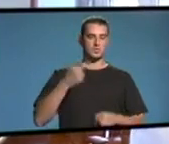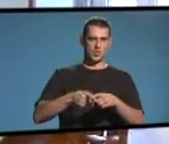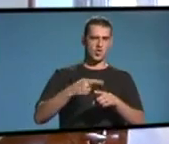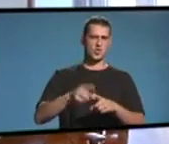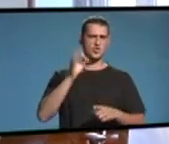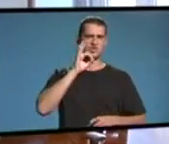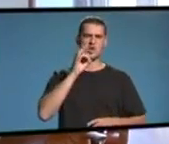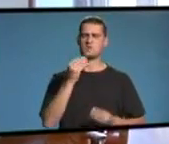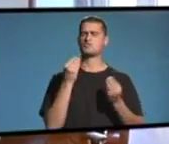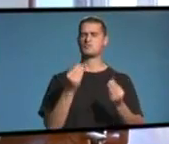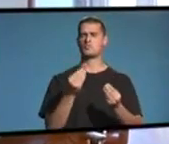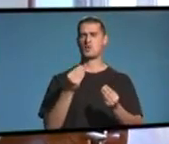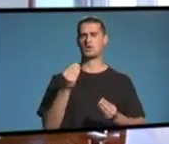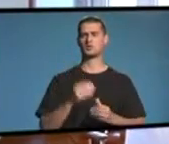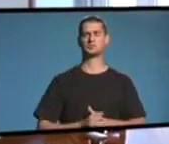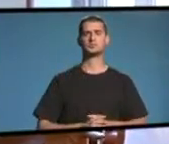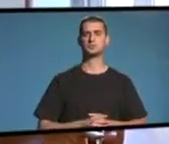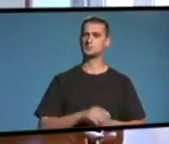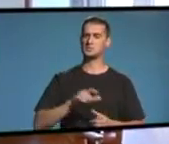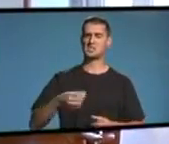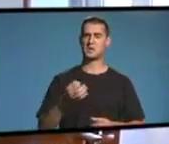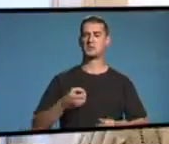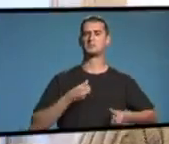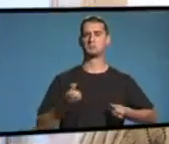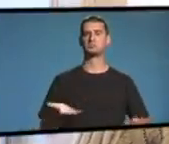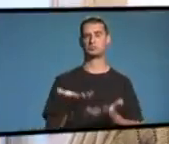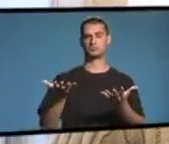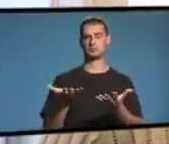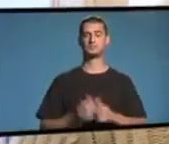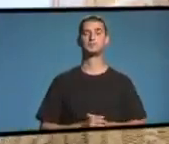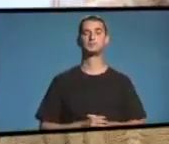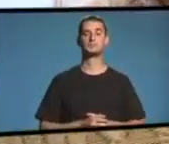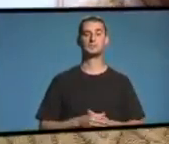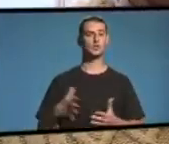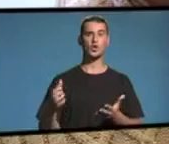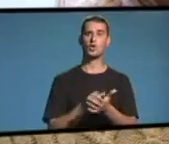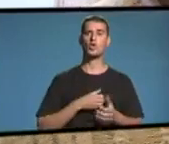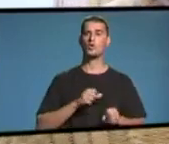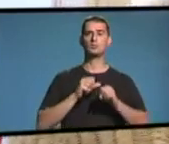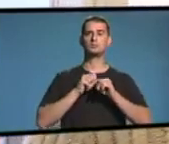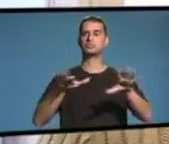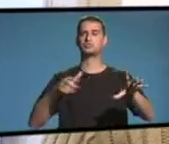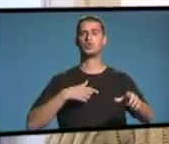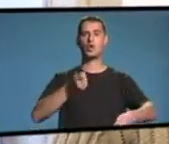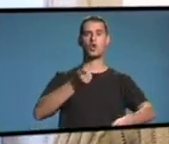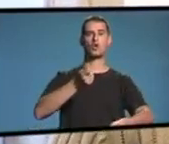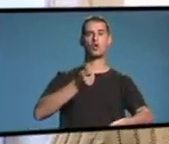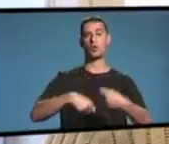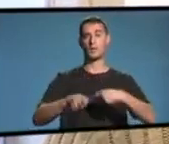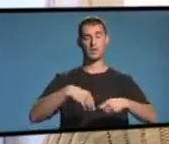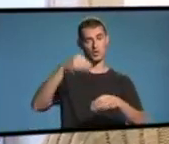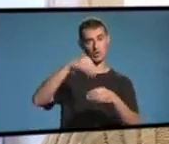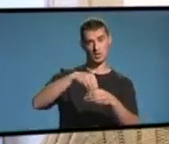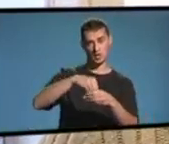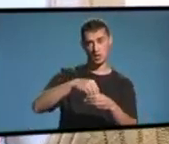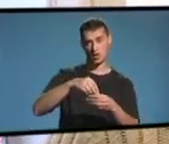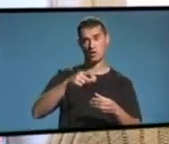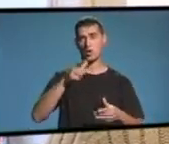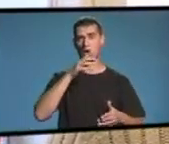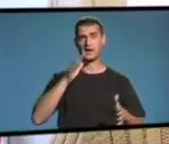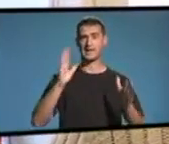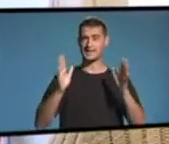35 empresas agroalimentarias da nosa provincia contan xa co distintivo Lugo Sabe que promove a deputación dentro do programa Lugo